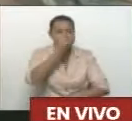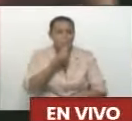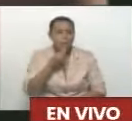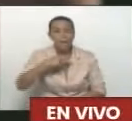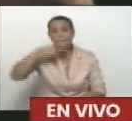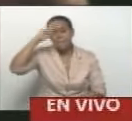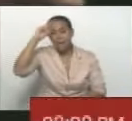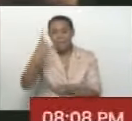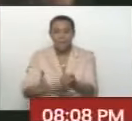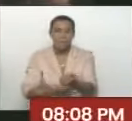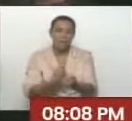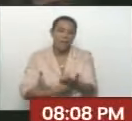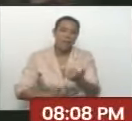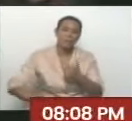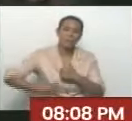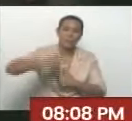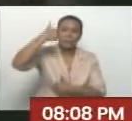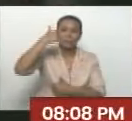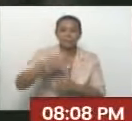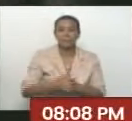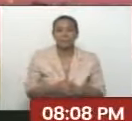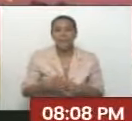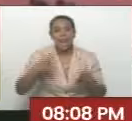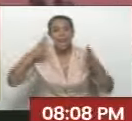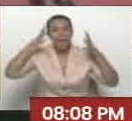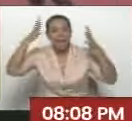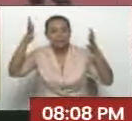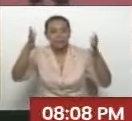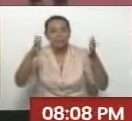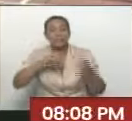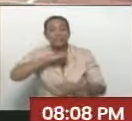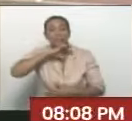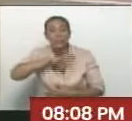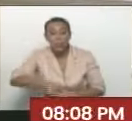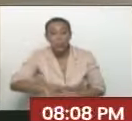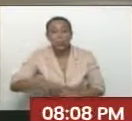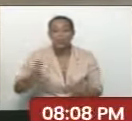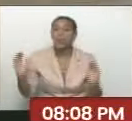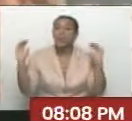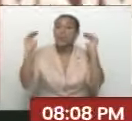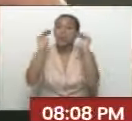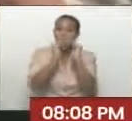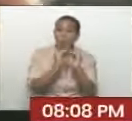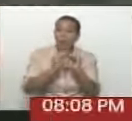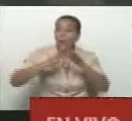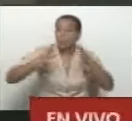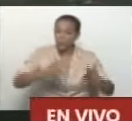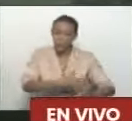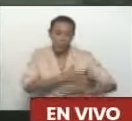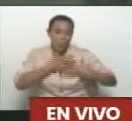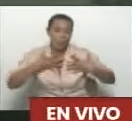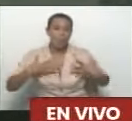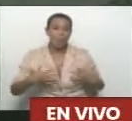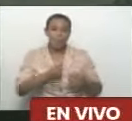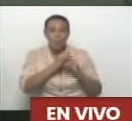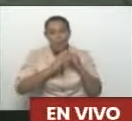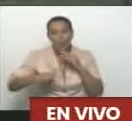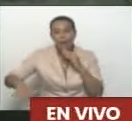papá y hermano mayor siempre lo dicen. La grandeza de nuestra historia es proporcional a la inmensidad de nuestro